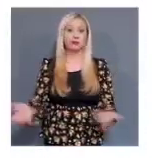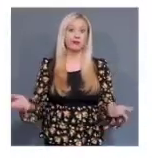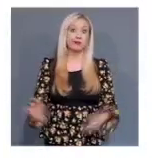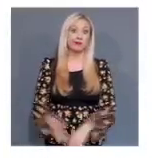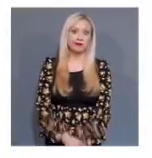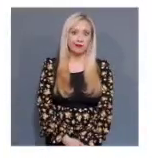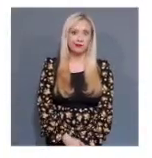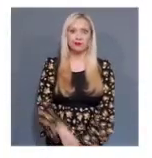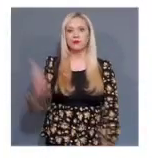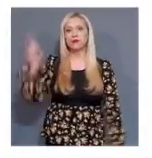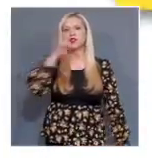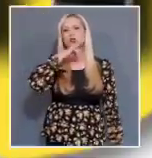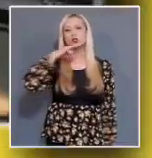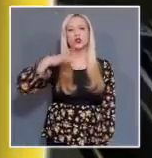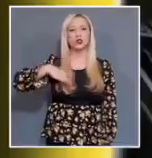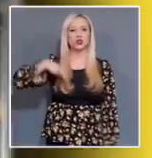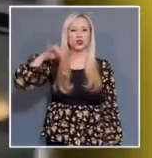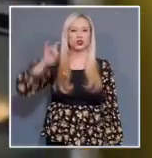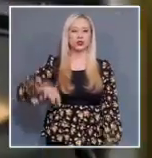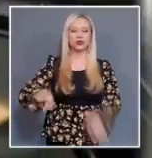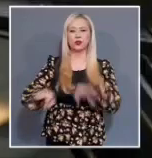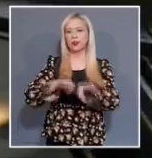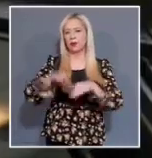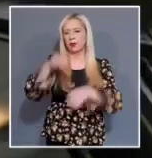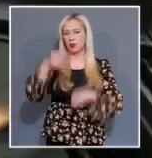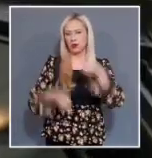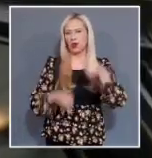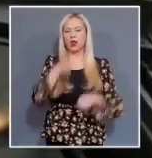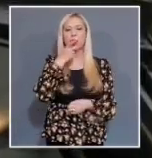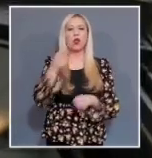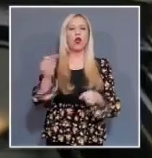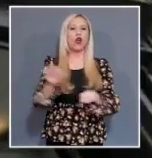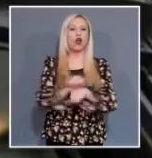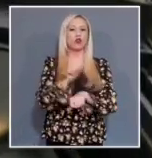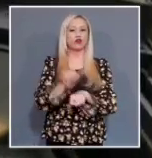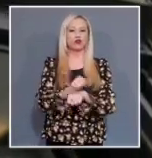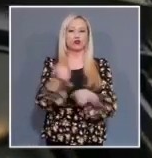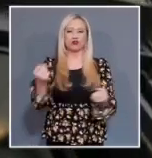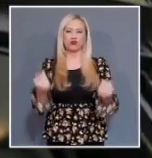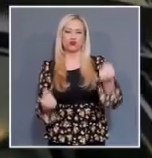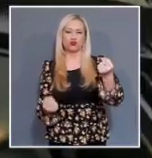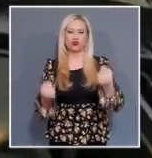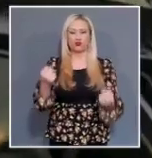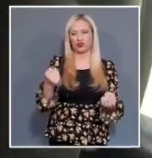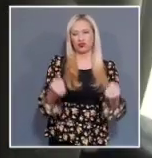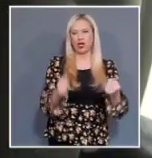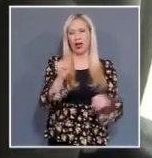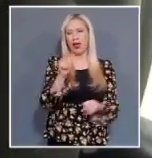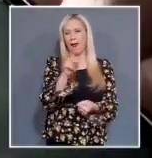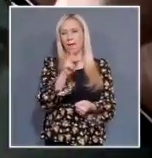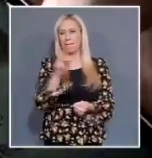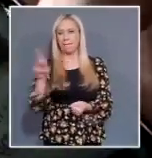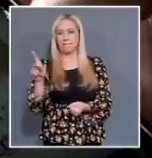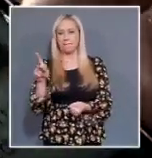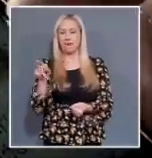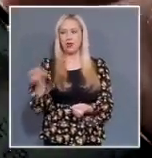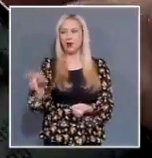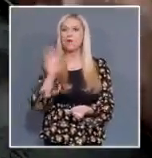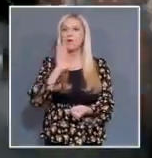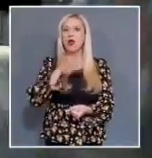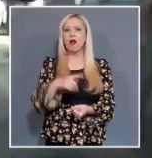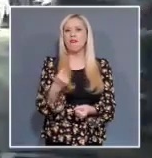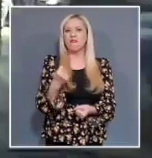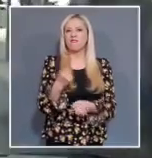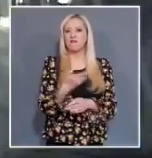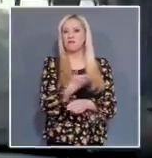trabajo resolvió que, toda vez que los conductores de una aplicación de transporte de pasajeros incumplen rutas y se niegan a recibir